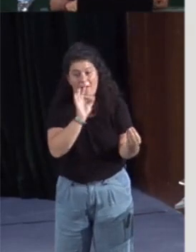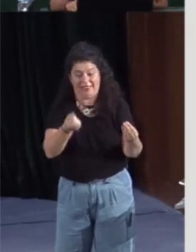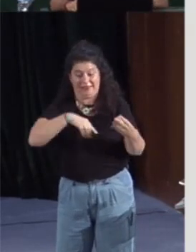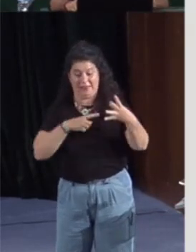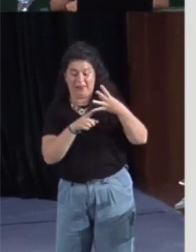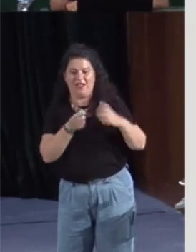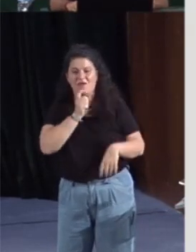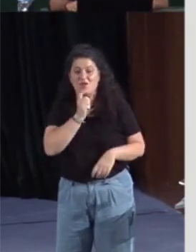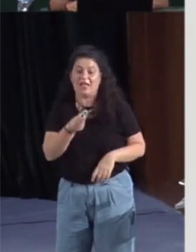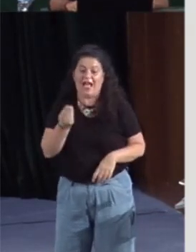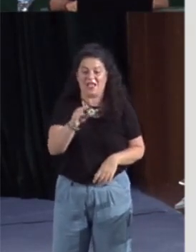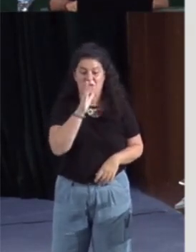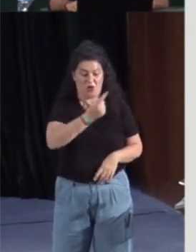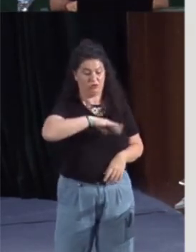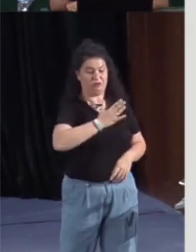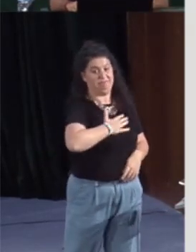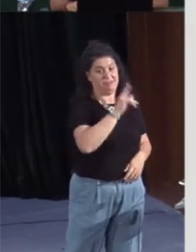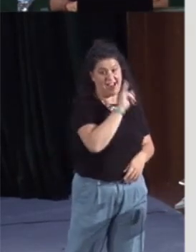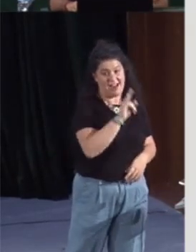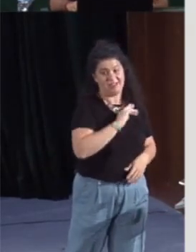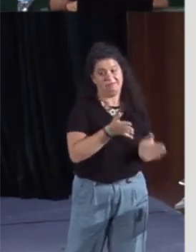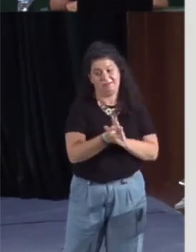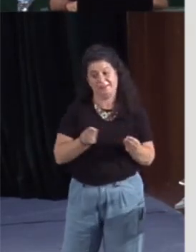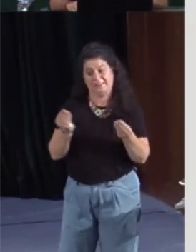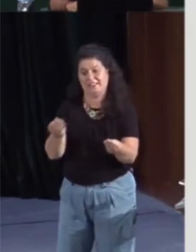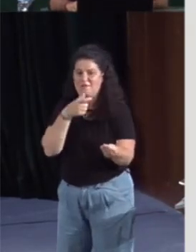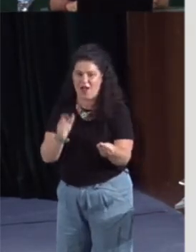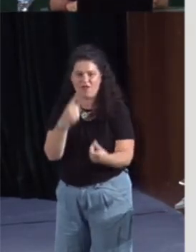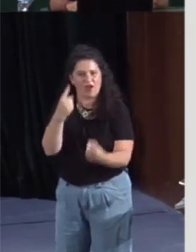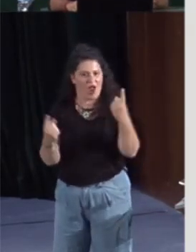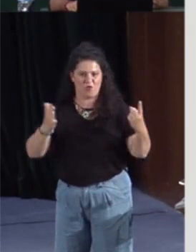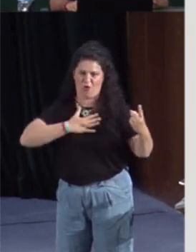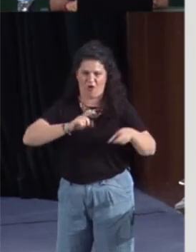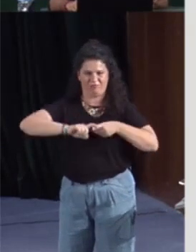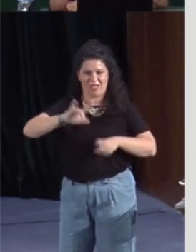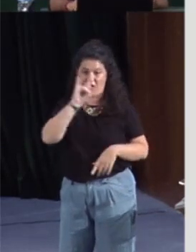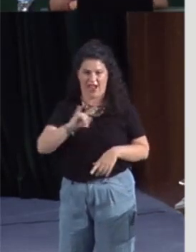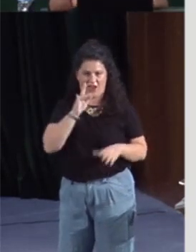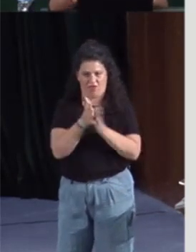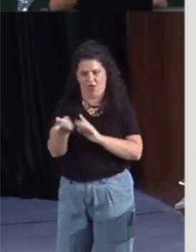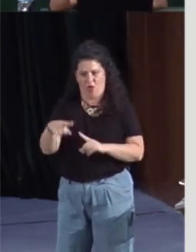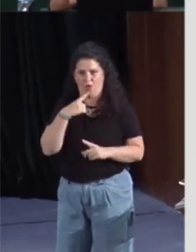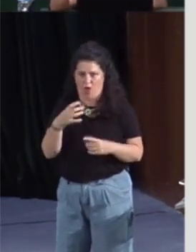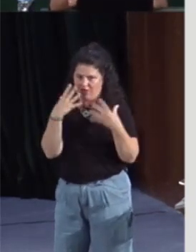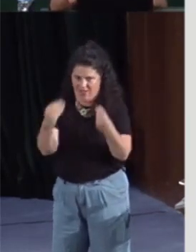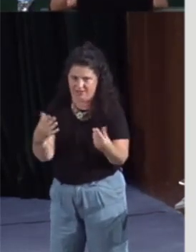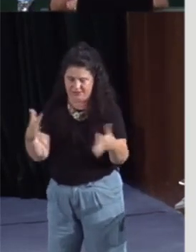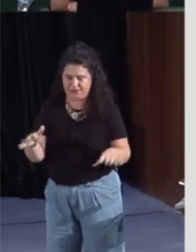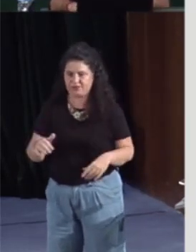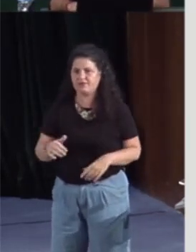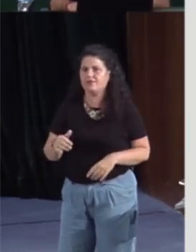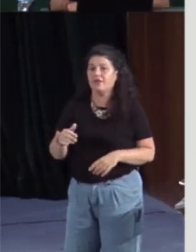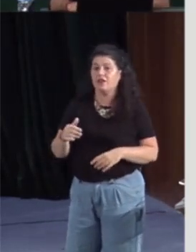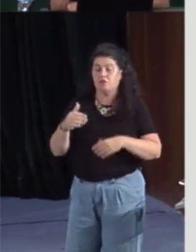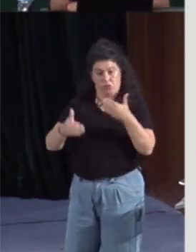notas y que eran muy complicadas para él. El método principal que utilizó fue el método interpretativo comunicativo, es decir, va al sentido de lo que se